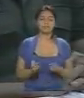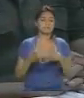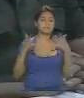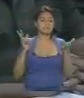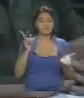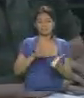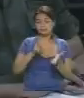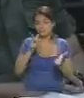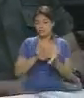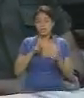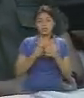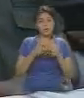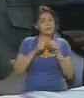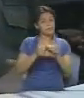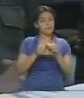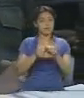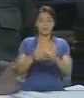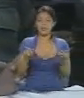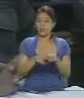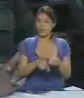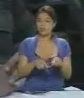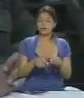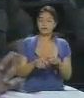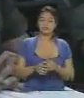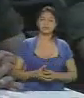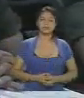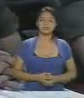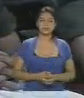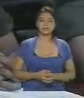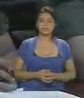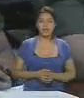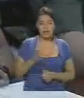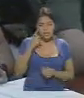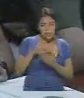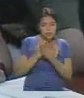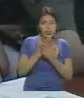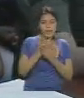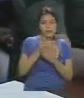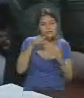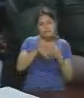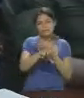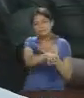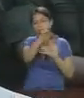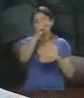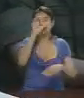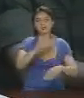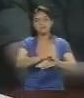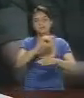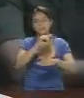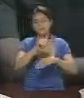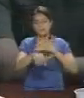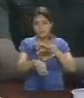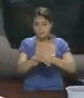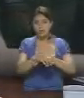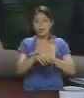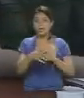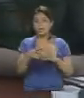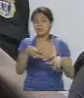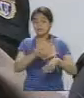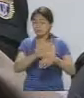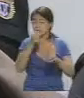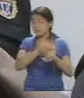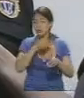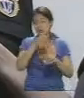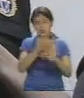parte, y vamos a seguir con ese madrugonazo contribuyendo a ese ataque de la delincuencia, esa